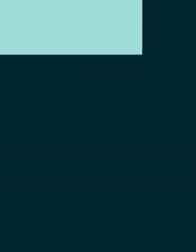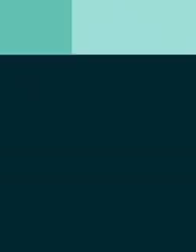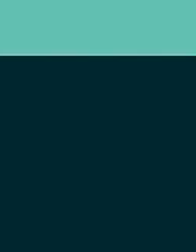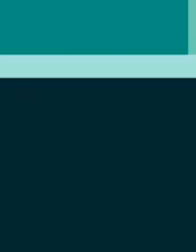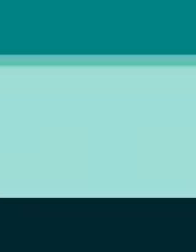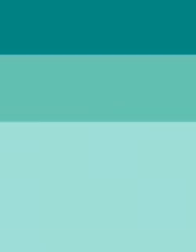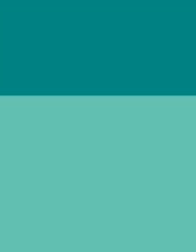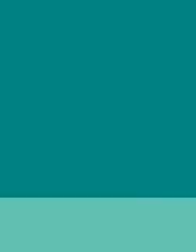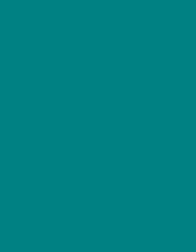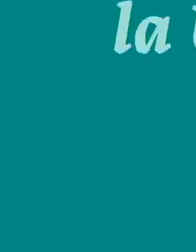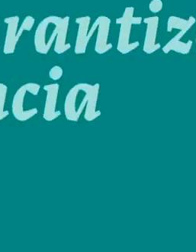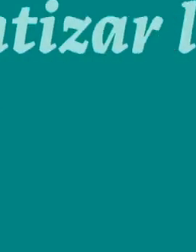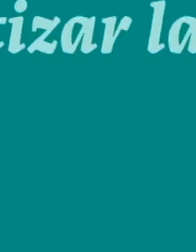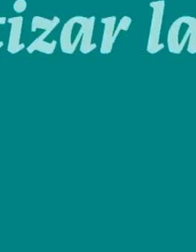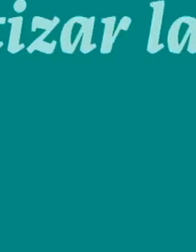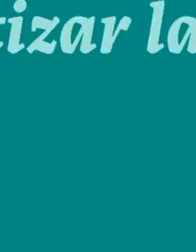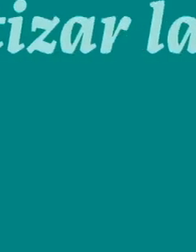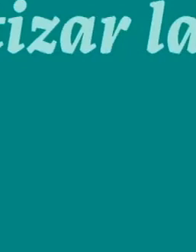cartografía.